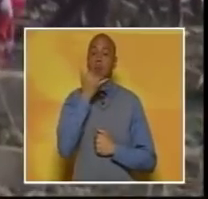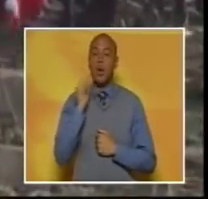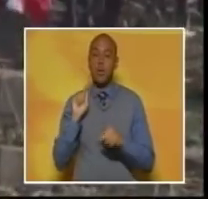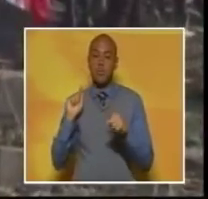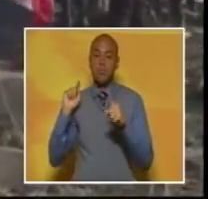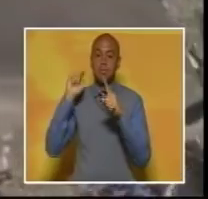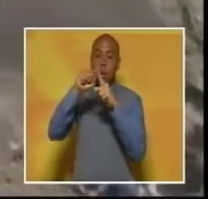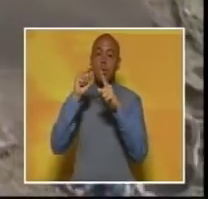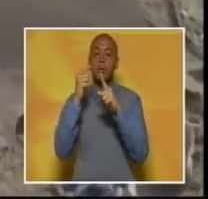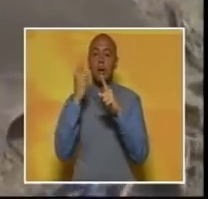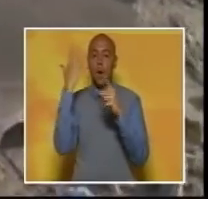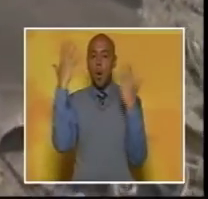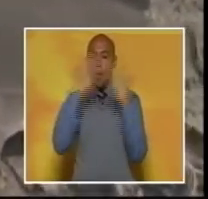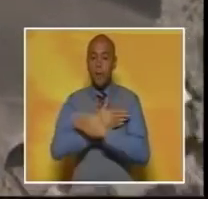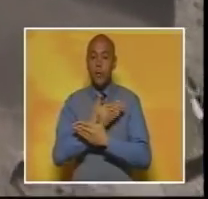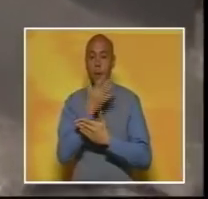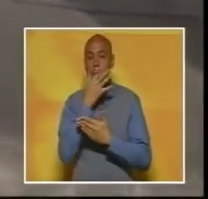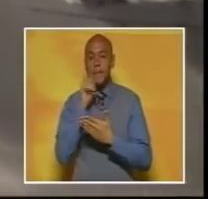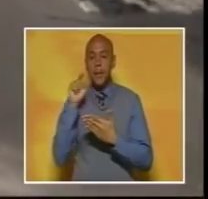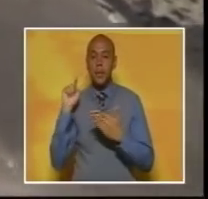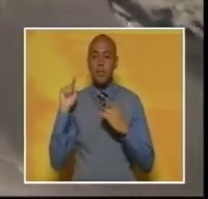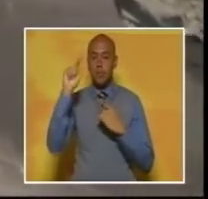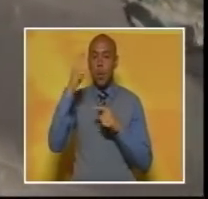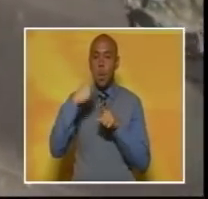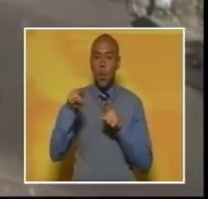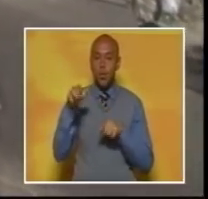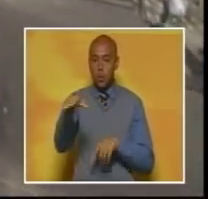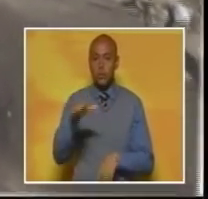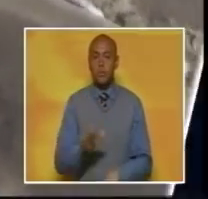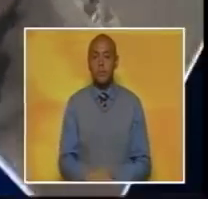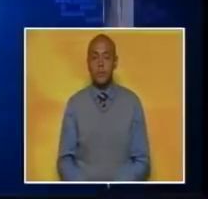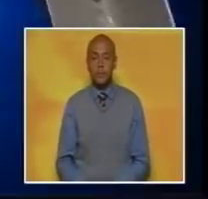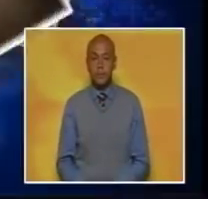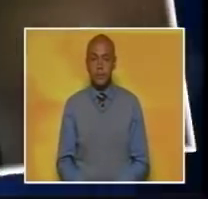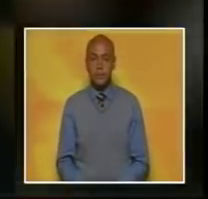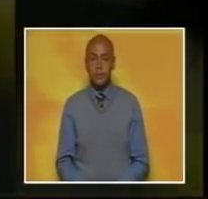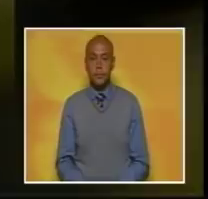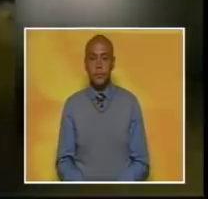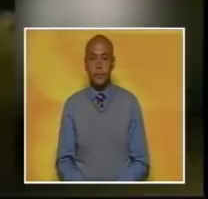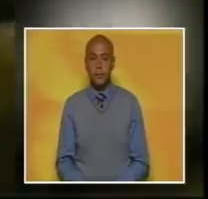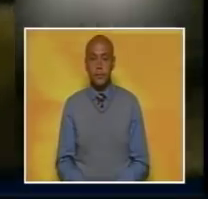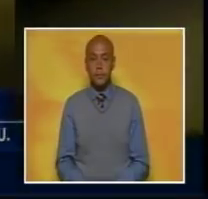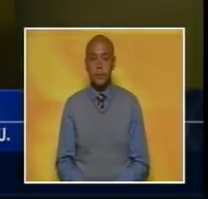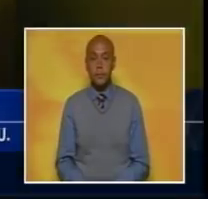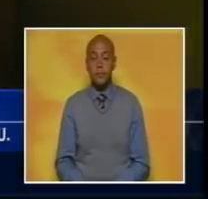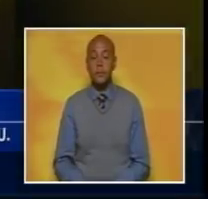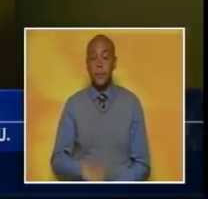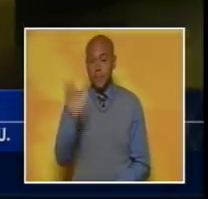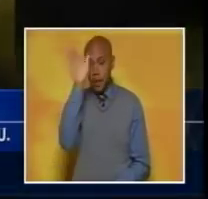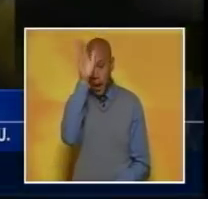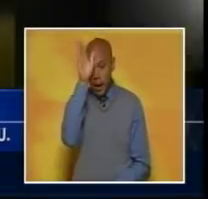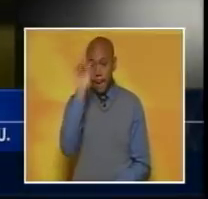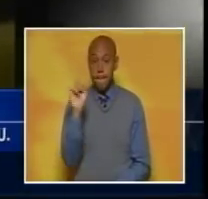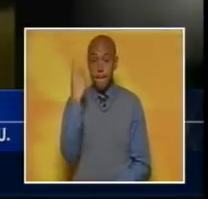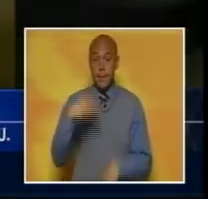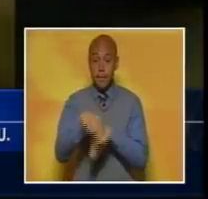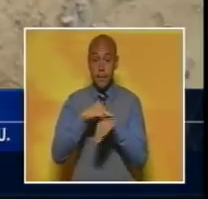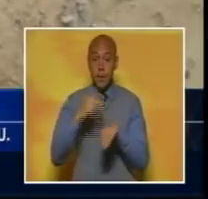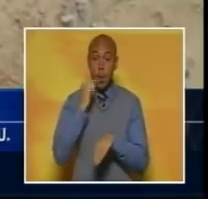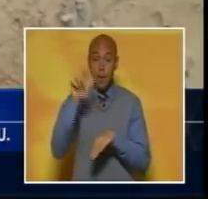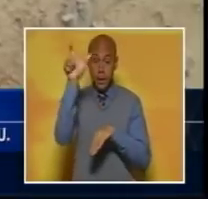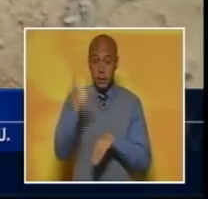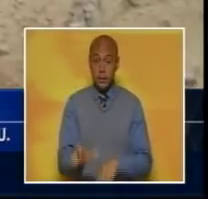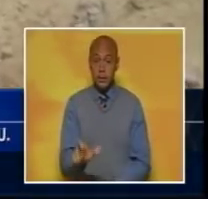error al confundirlo con un misil crucero. En Irak, el primer ministro en